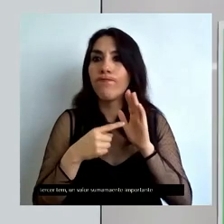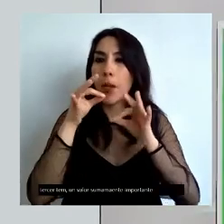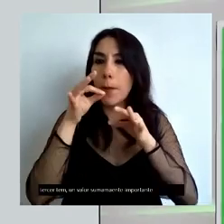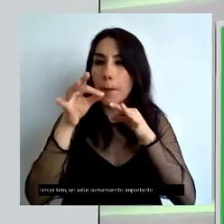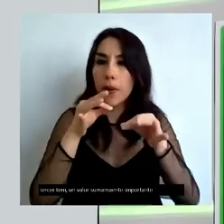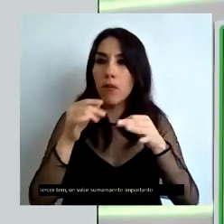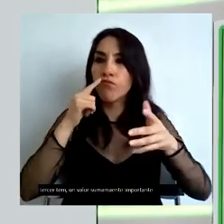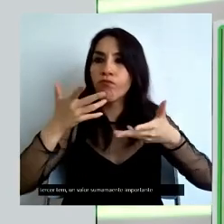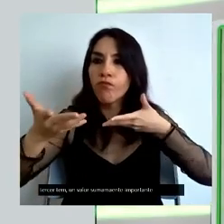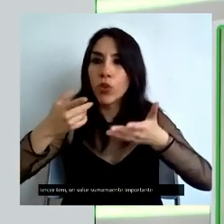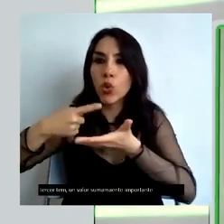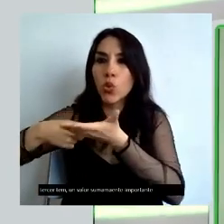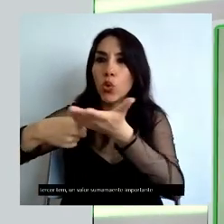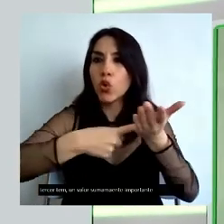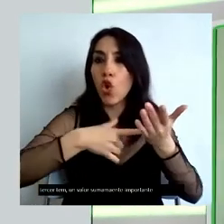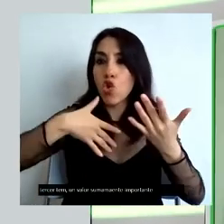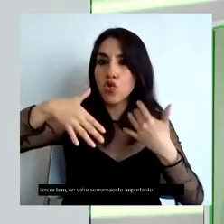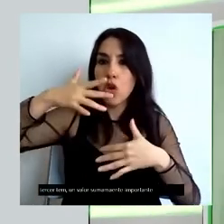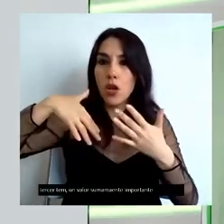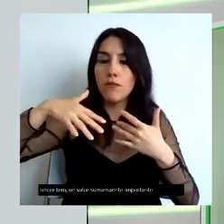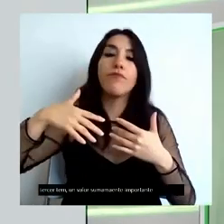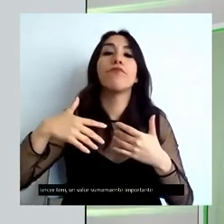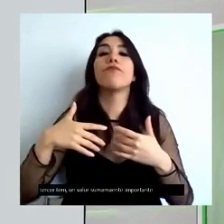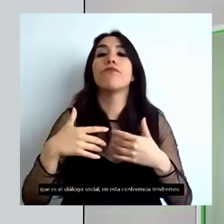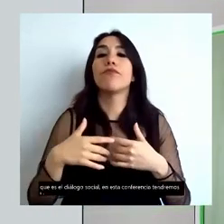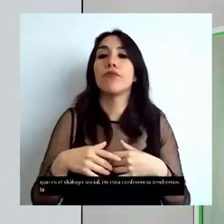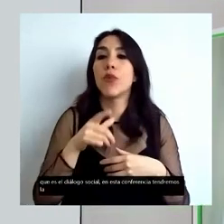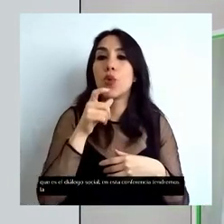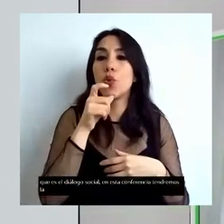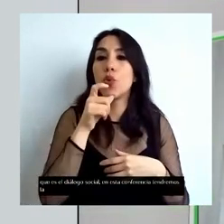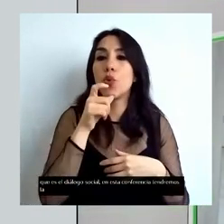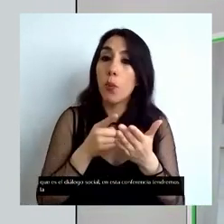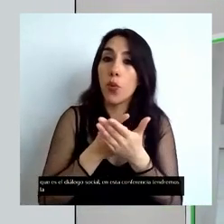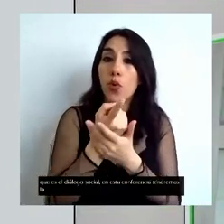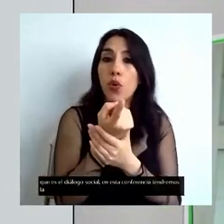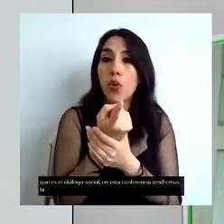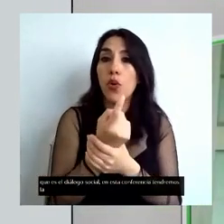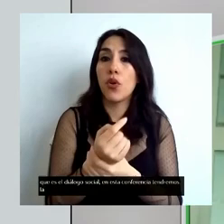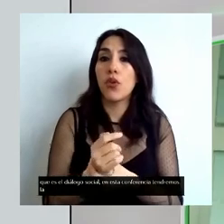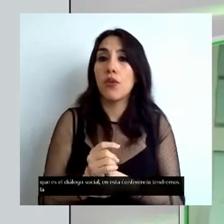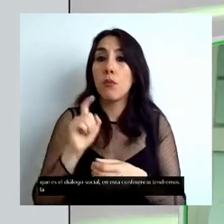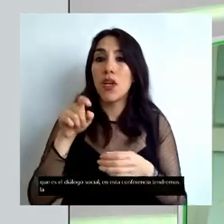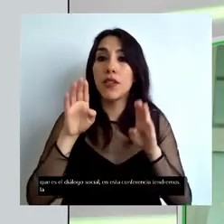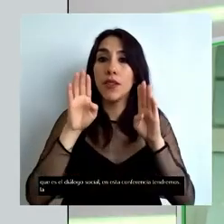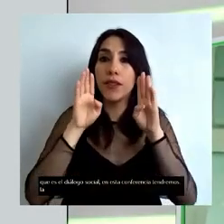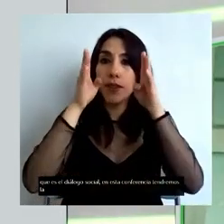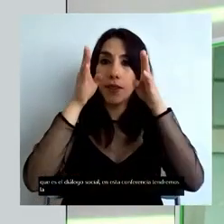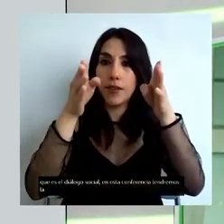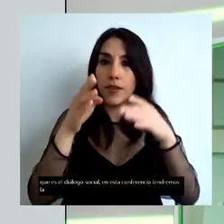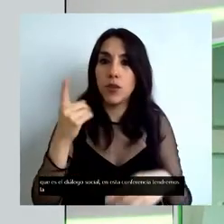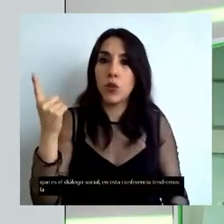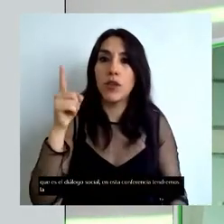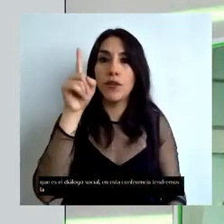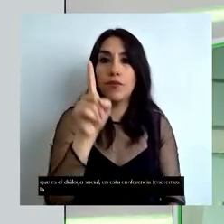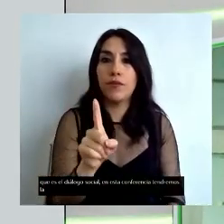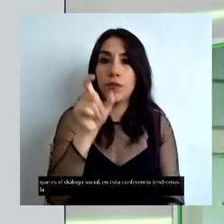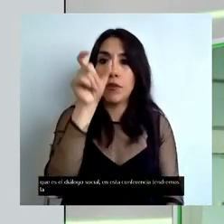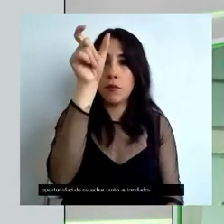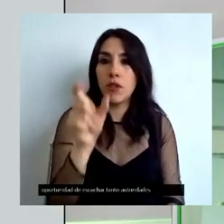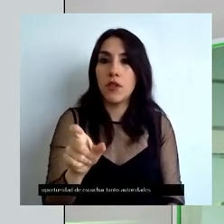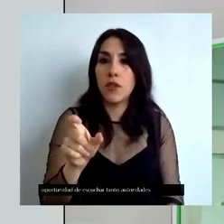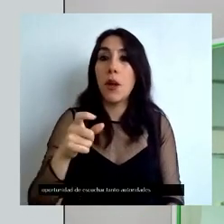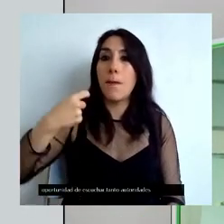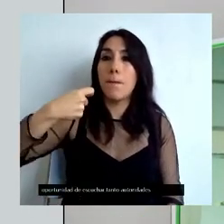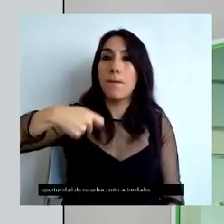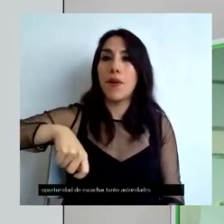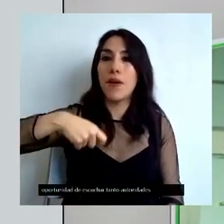tanto autoridades gubernamentales, empresas inclusivas, emprendedores sociales, activistas por los derechos de las personas